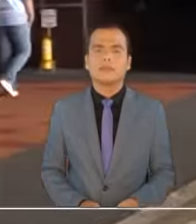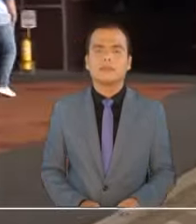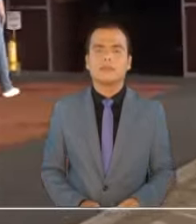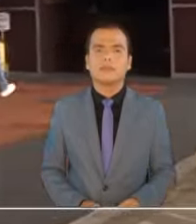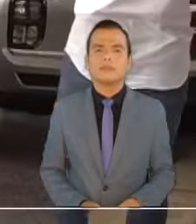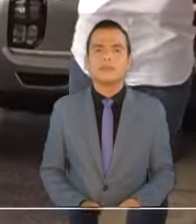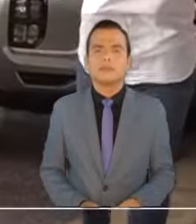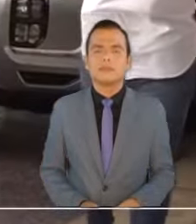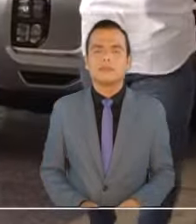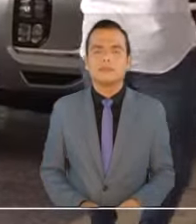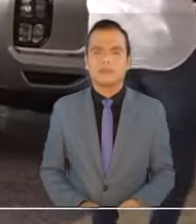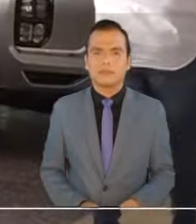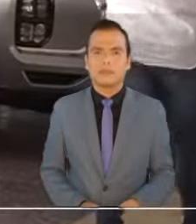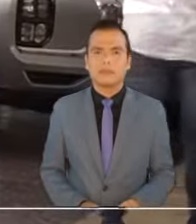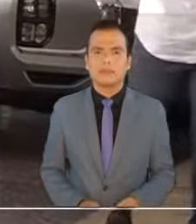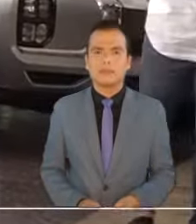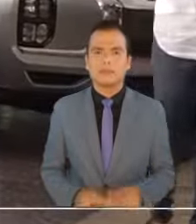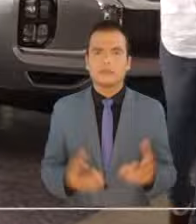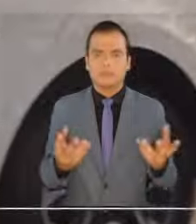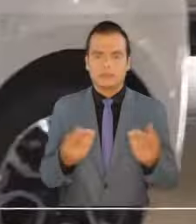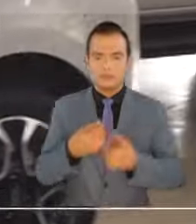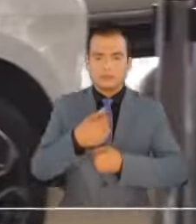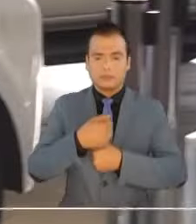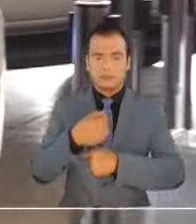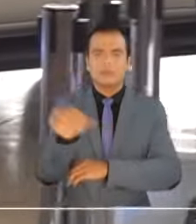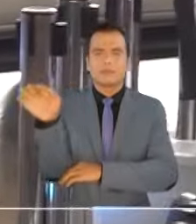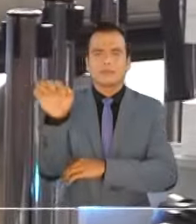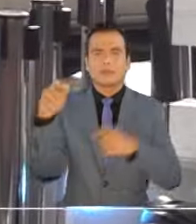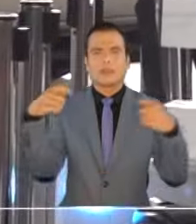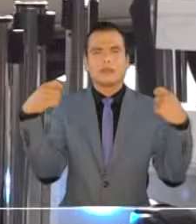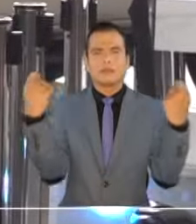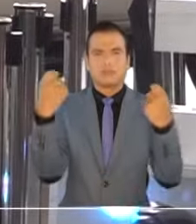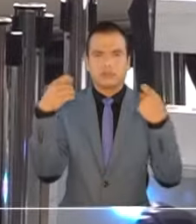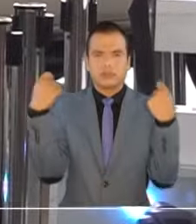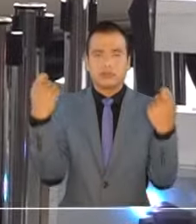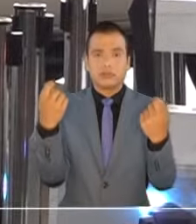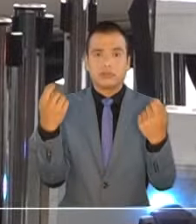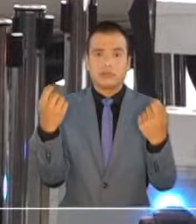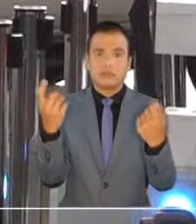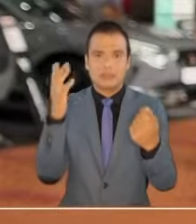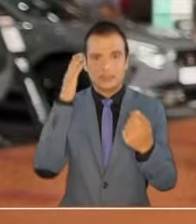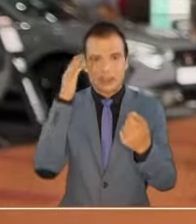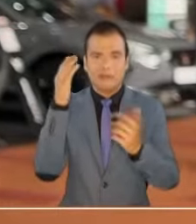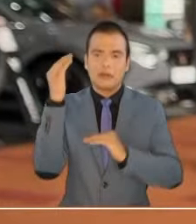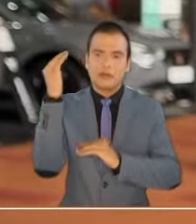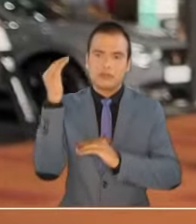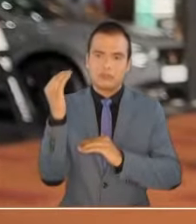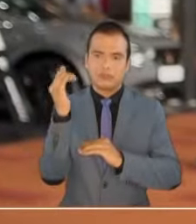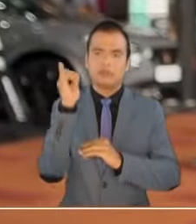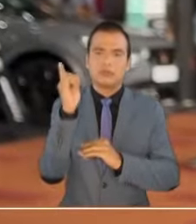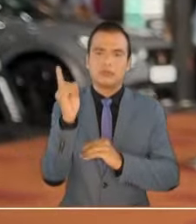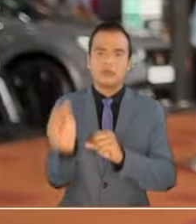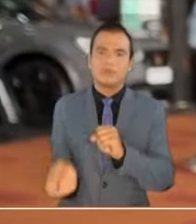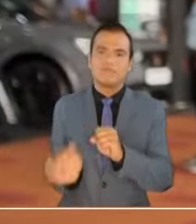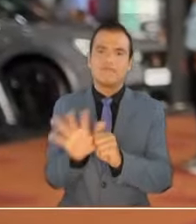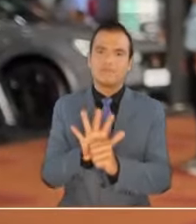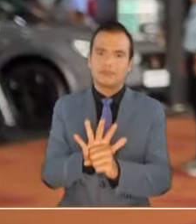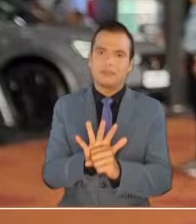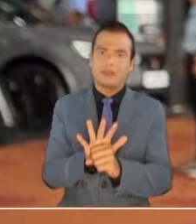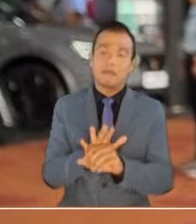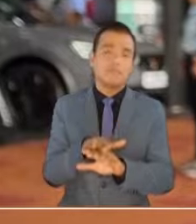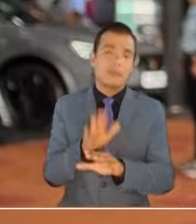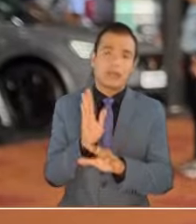La industria automotriz vive momentos de altibajo desde la pandemia, en donde la venta se frenó por completo en el país. Veníamos el año pasado un decrecimiento